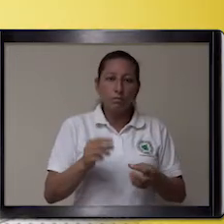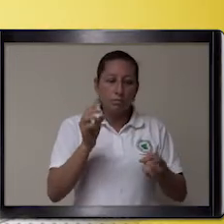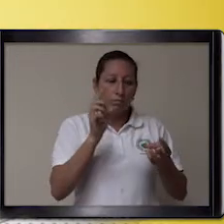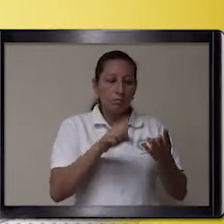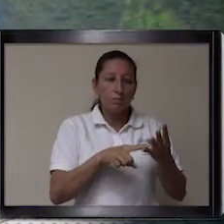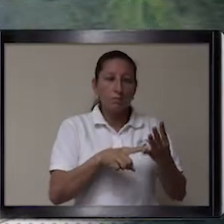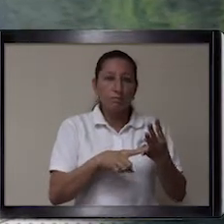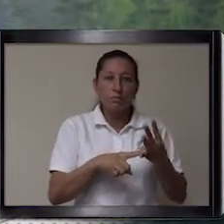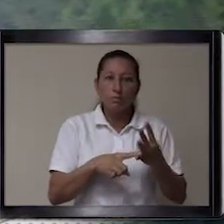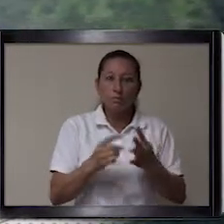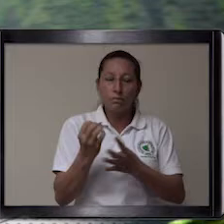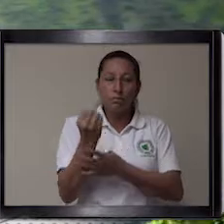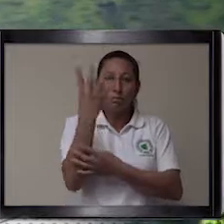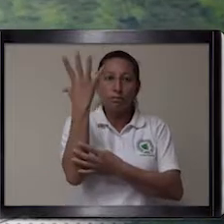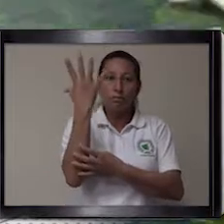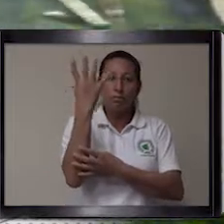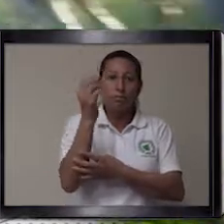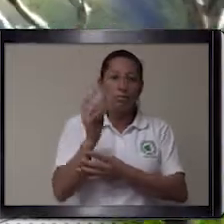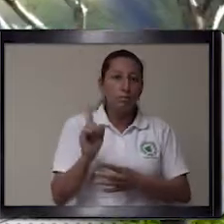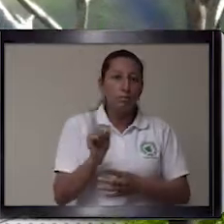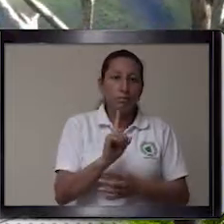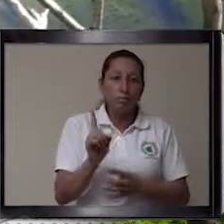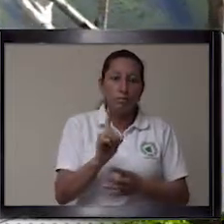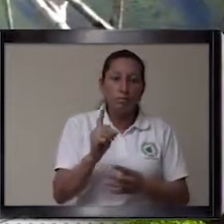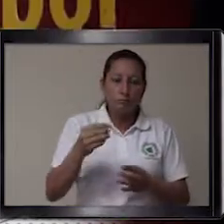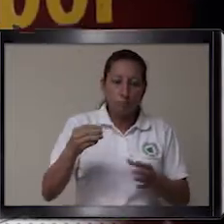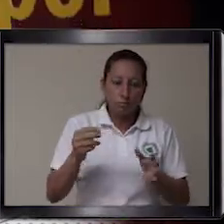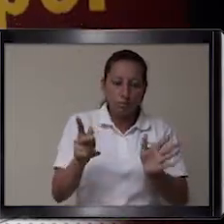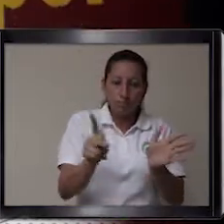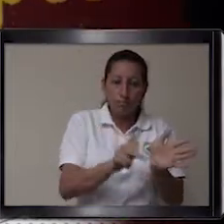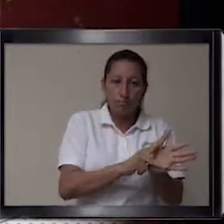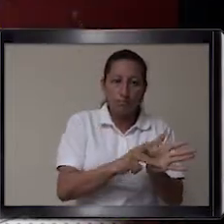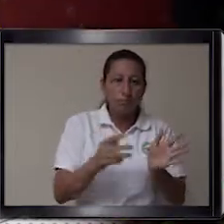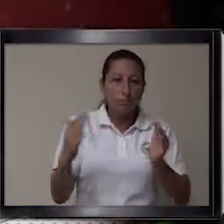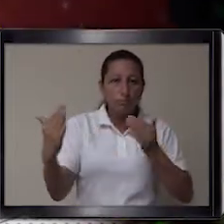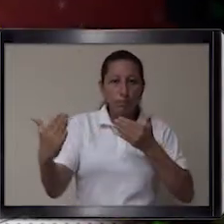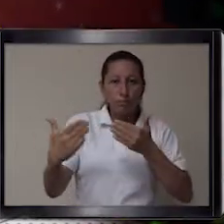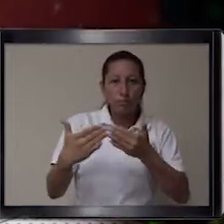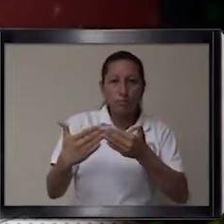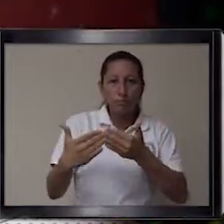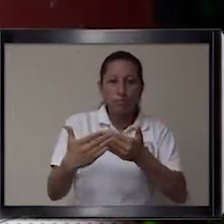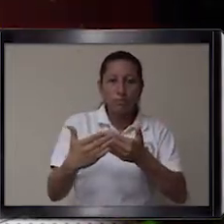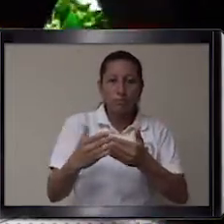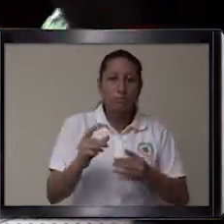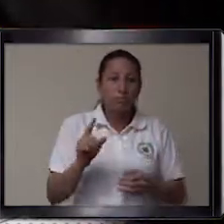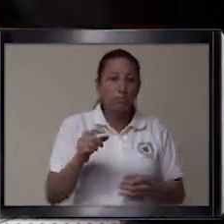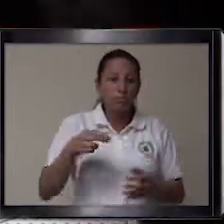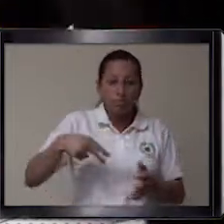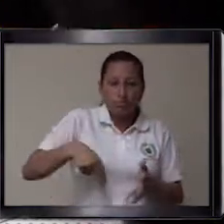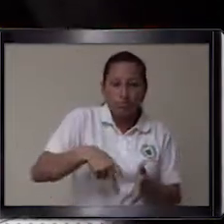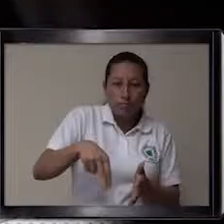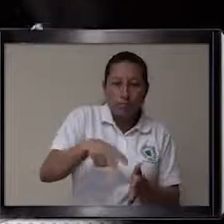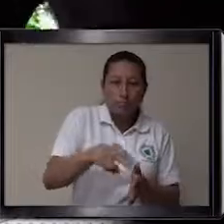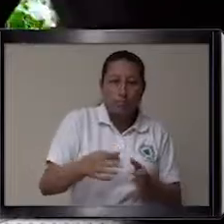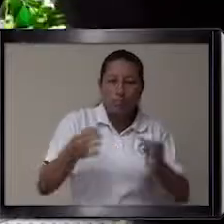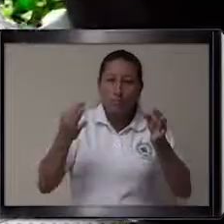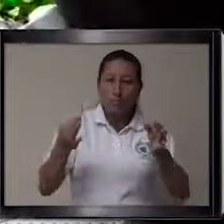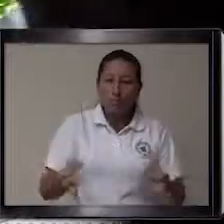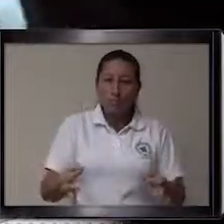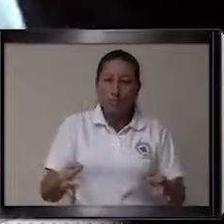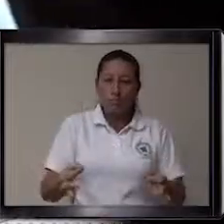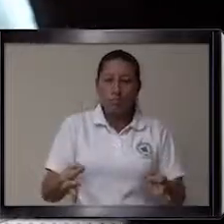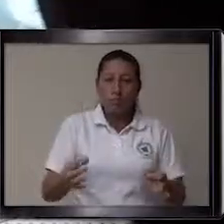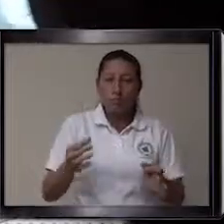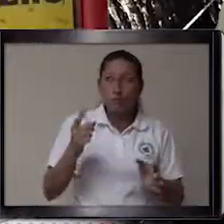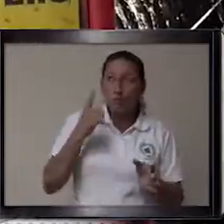plásticas. Árboles inclinados, secos o suelo con gradería son signos de peligro. Si evacuamos, no